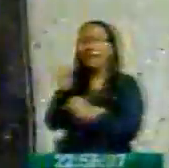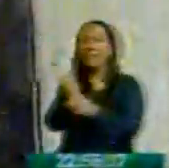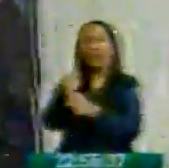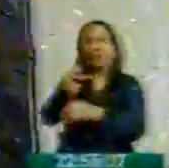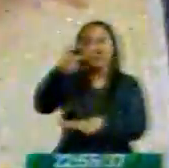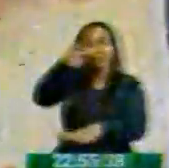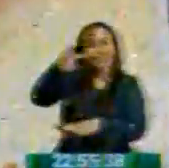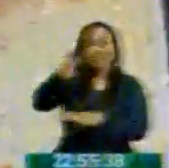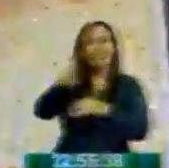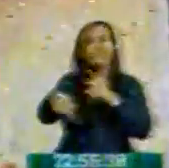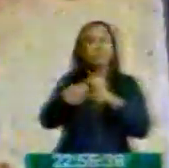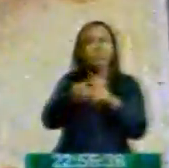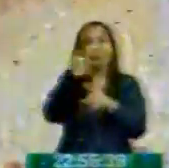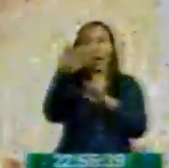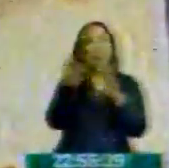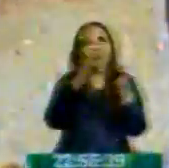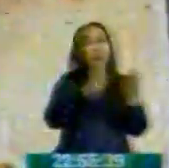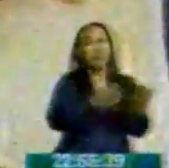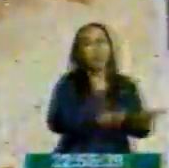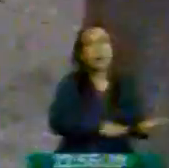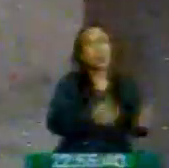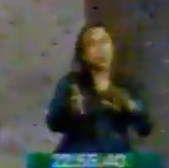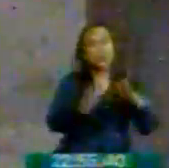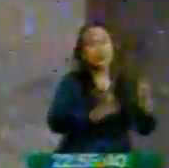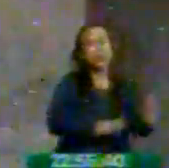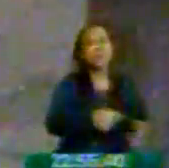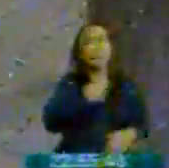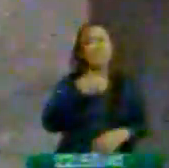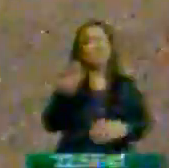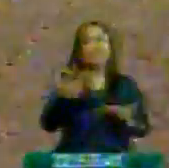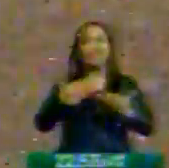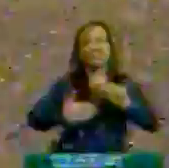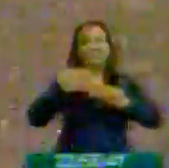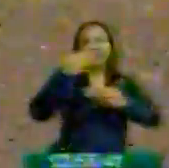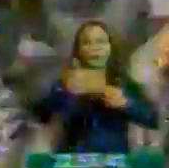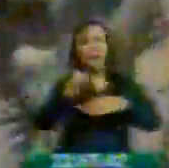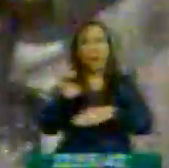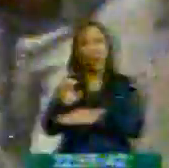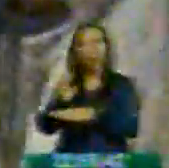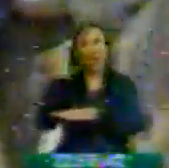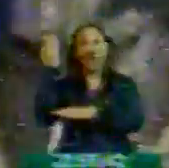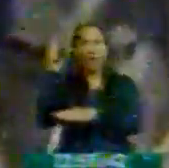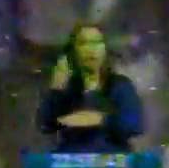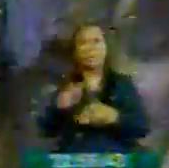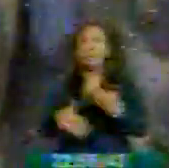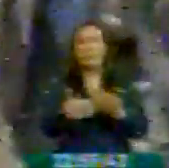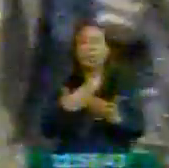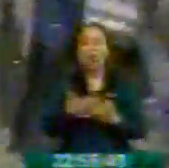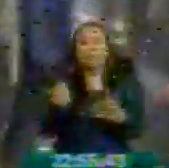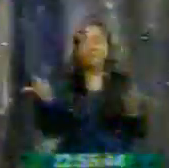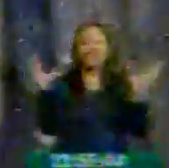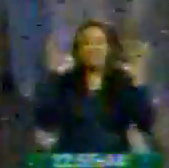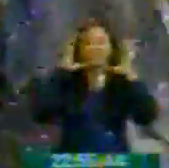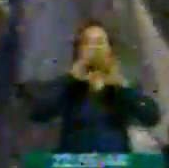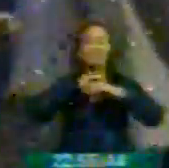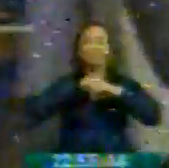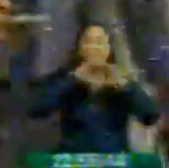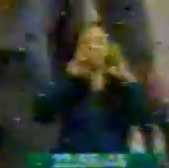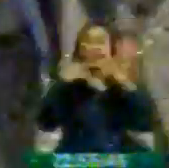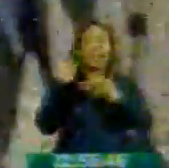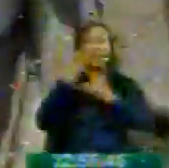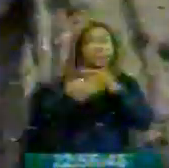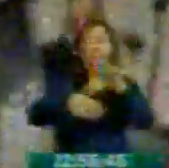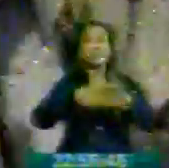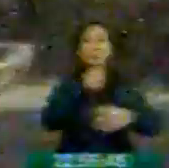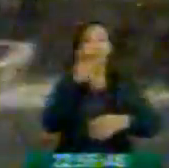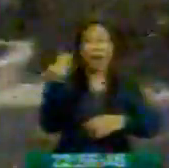Paul Rivas y Efraín Segarra, quienes perdieron la vida en la frontera entre Ecuador y Colombia. A medio año de ocurrido el hecho, los familiares